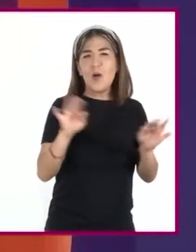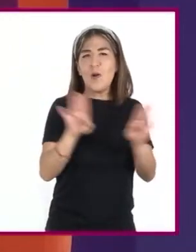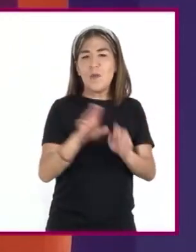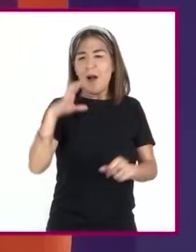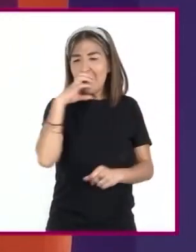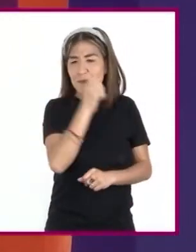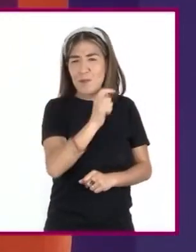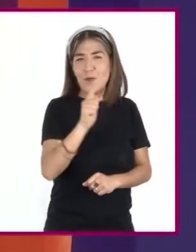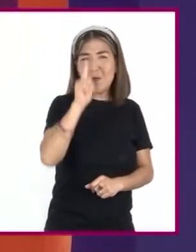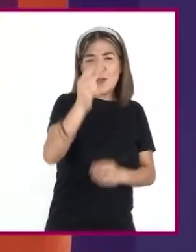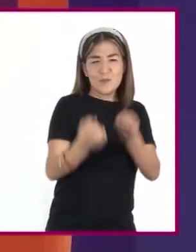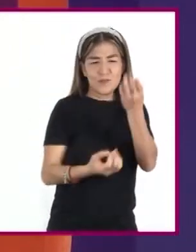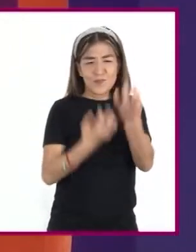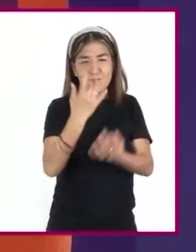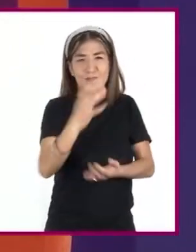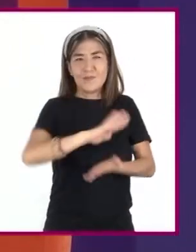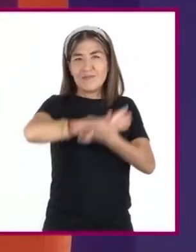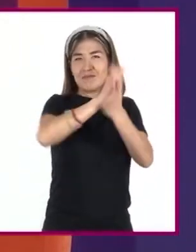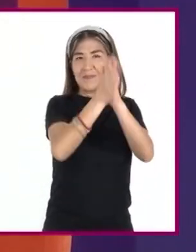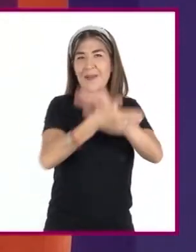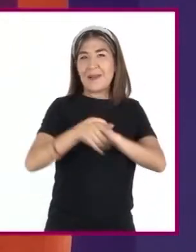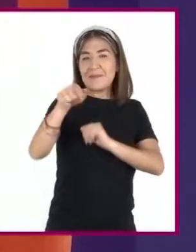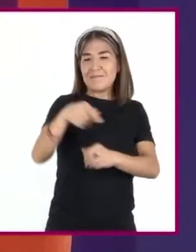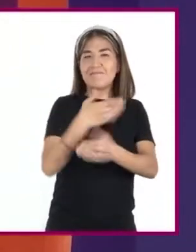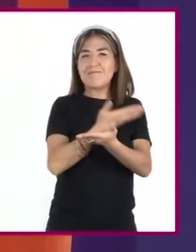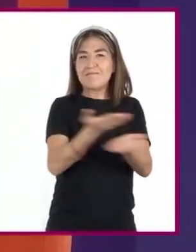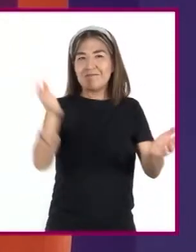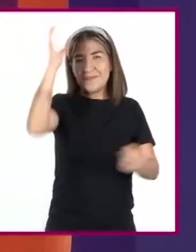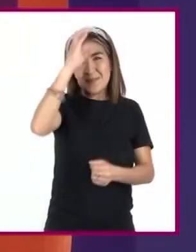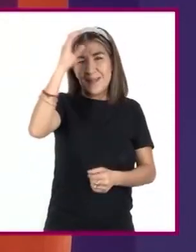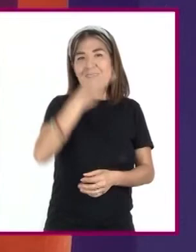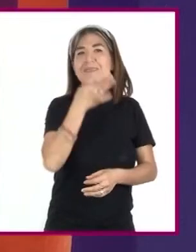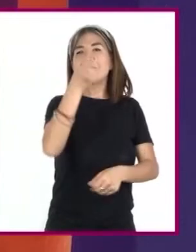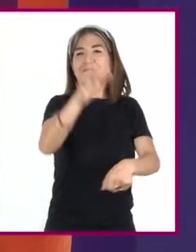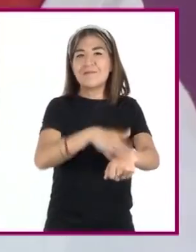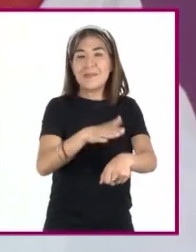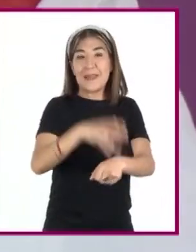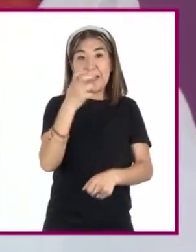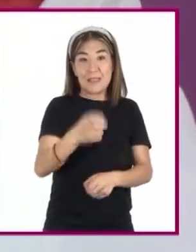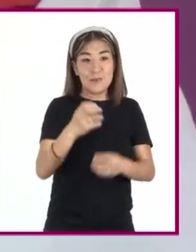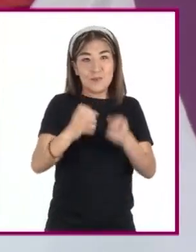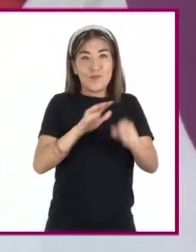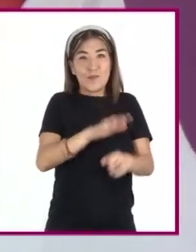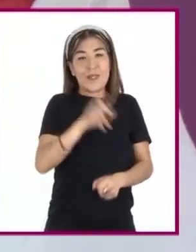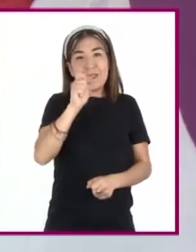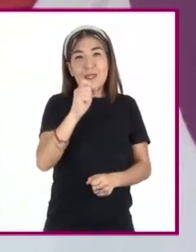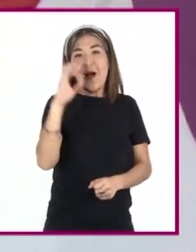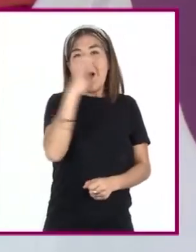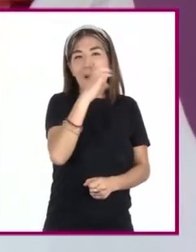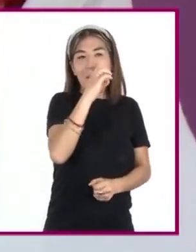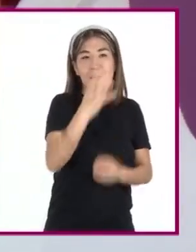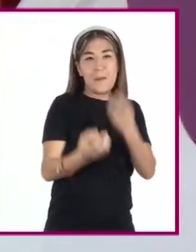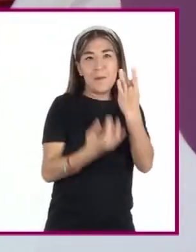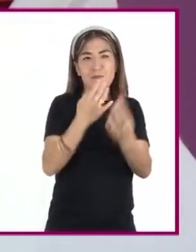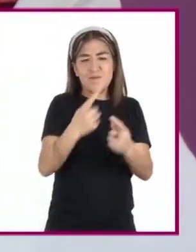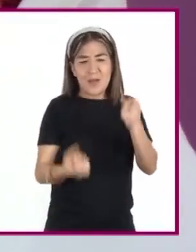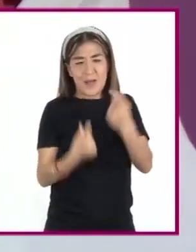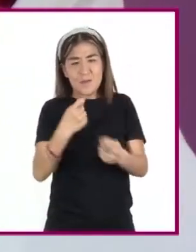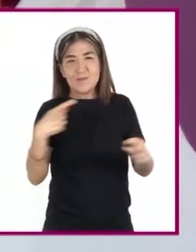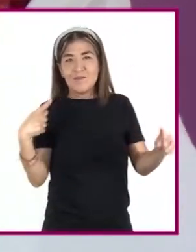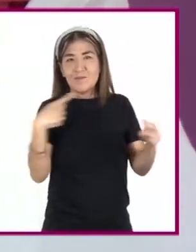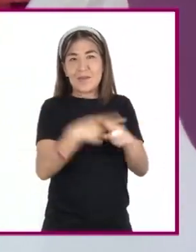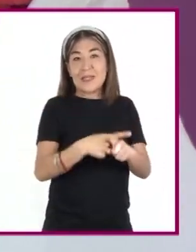también efervescencia, nos dice la ciencia. Nos dice la ciencia que unos precipitan, otros dan reacciones, que